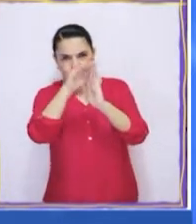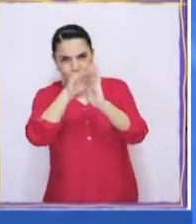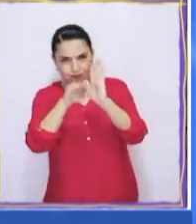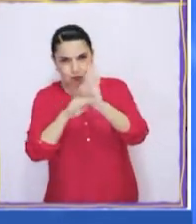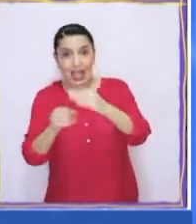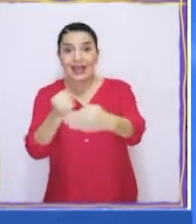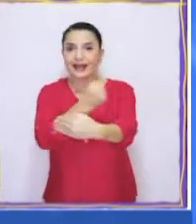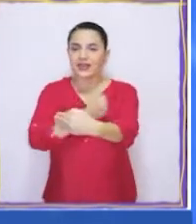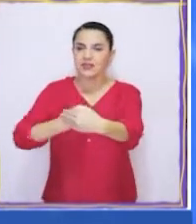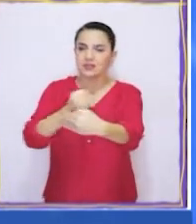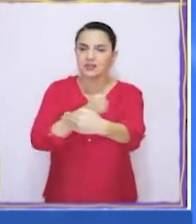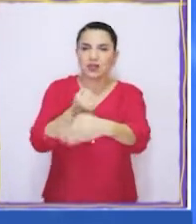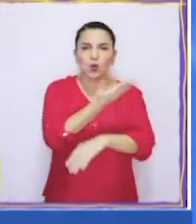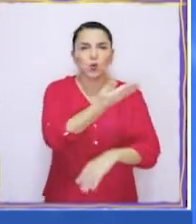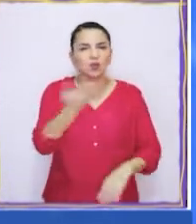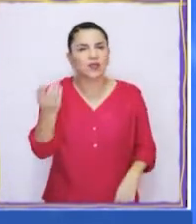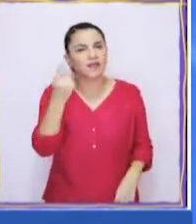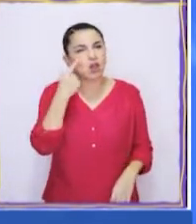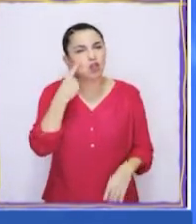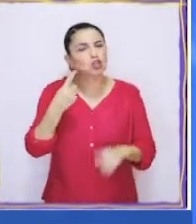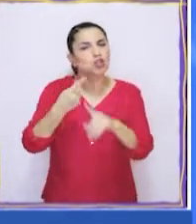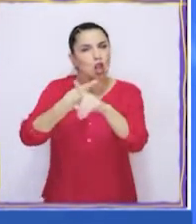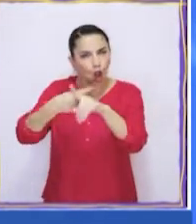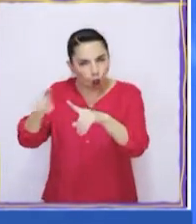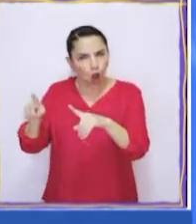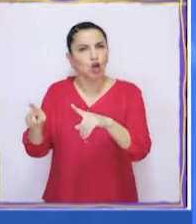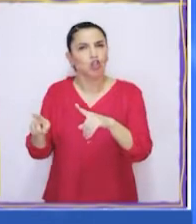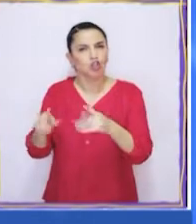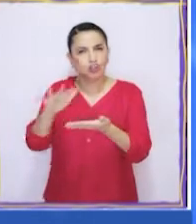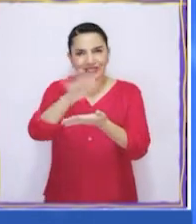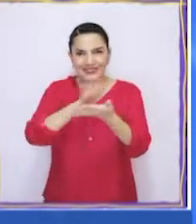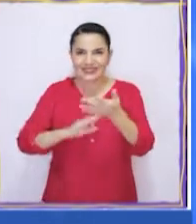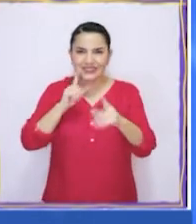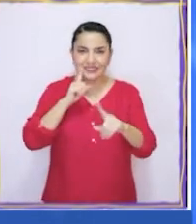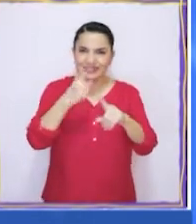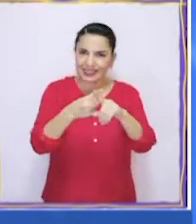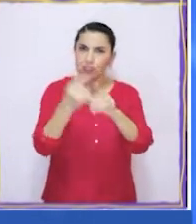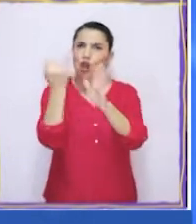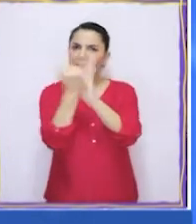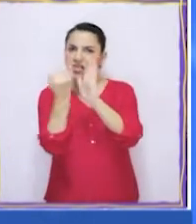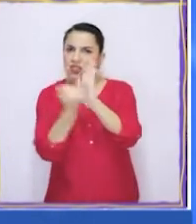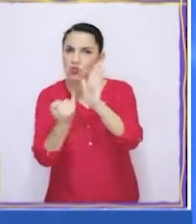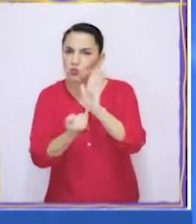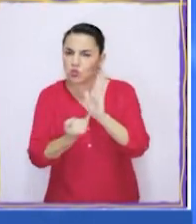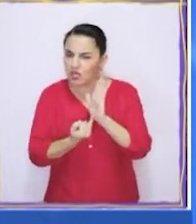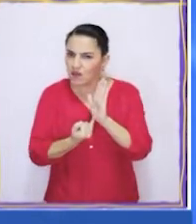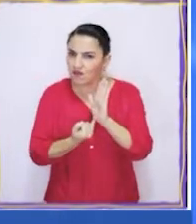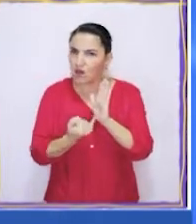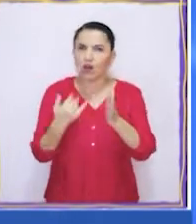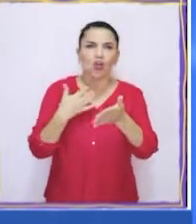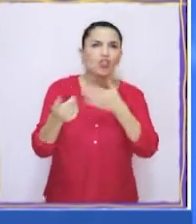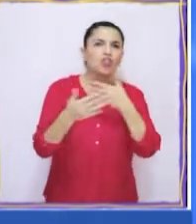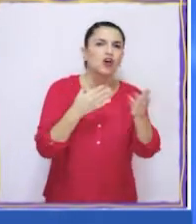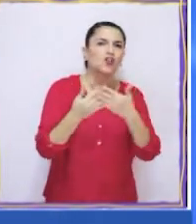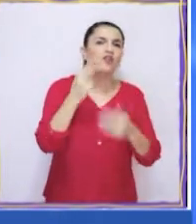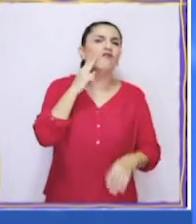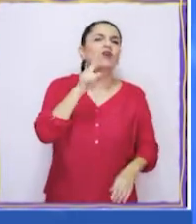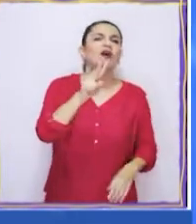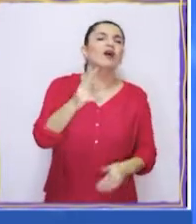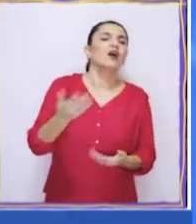pero ustedes conocen otro tipo de textos instructivos donde han visto ustedes